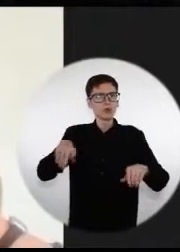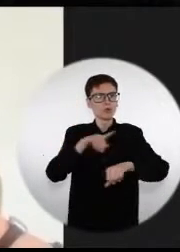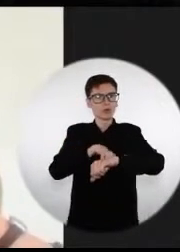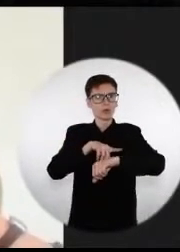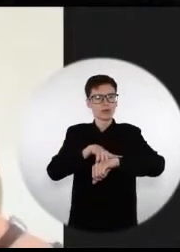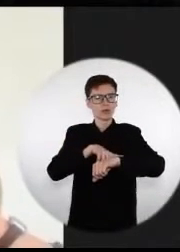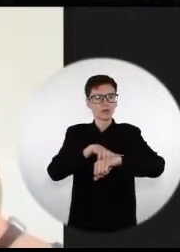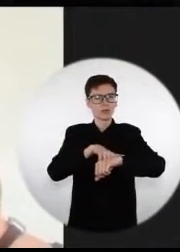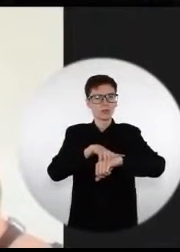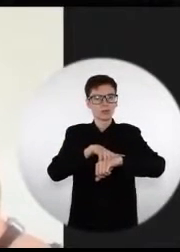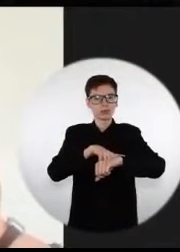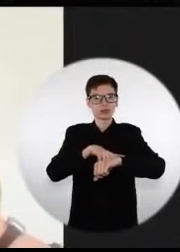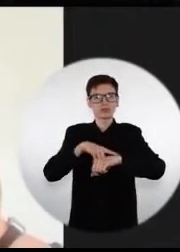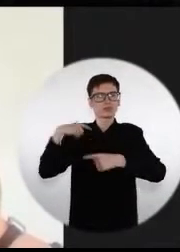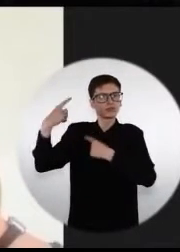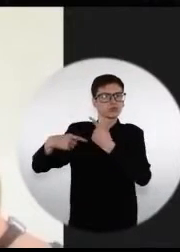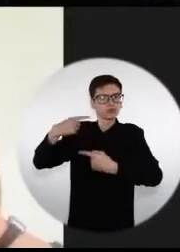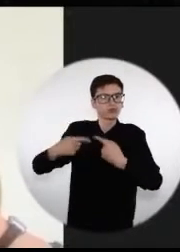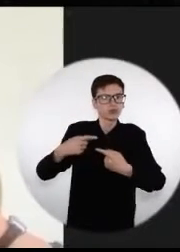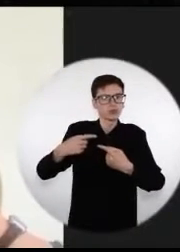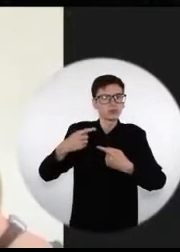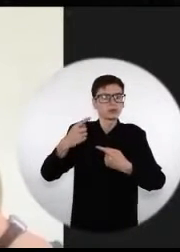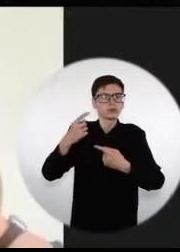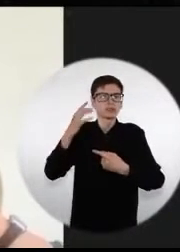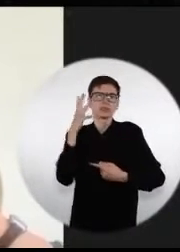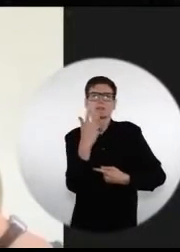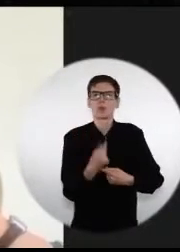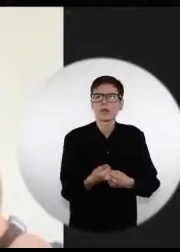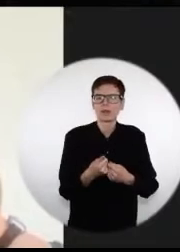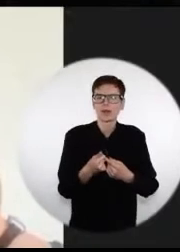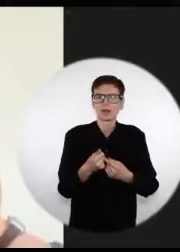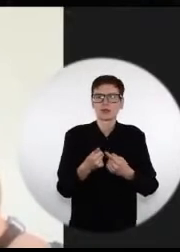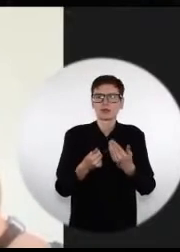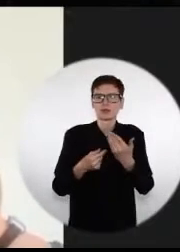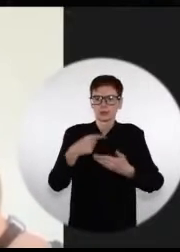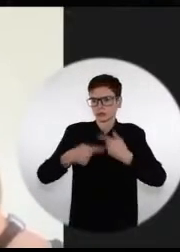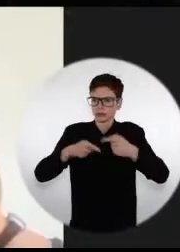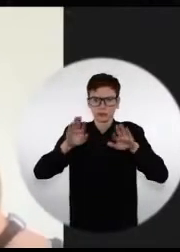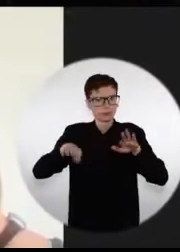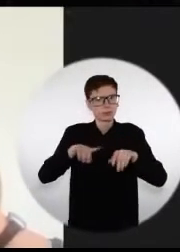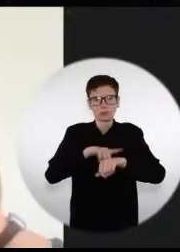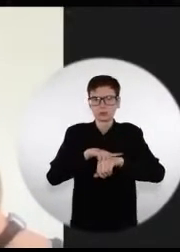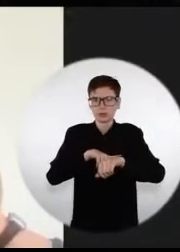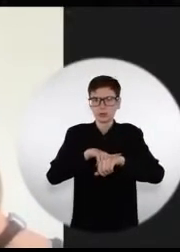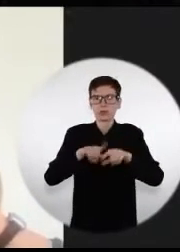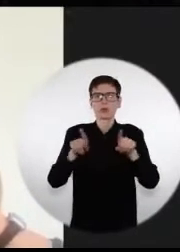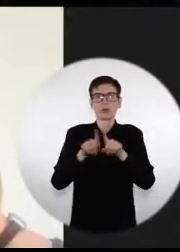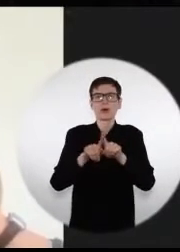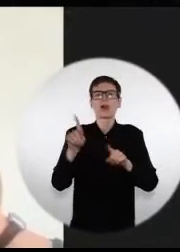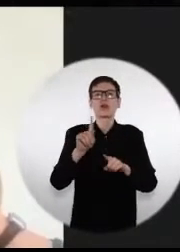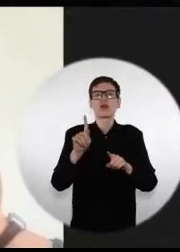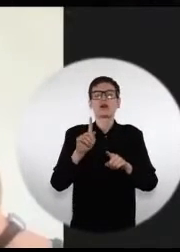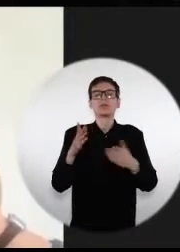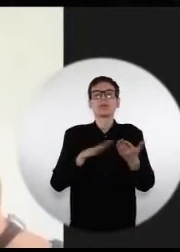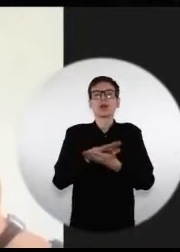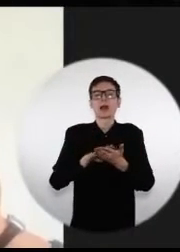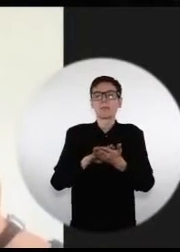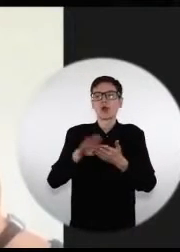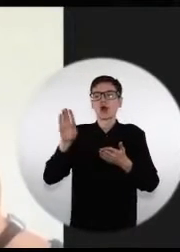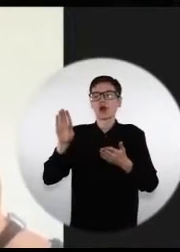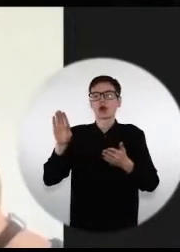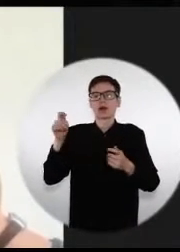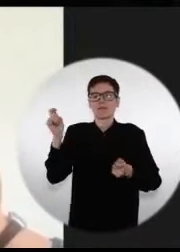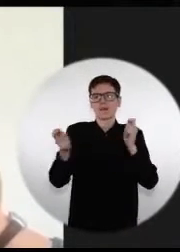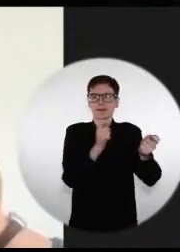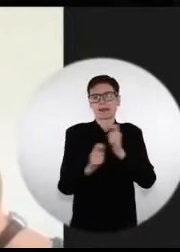instrumento que es capaz de albergar todos estos sonidos que están estación multa neos eso lo que me interesaba con